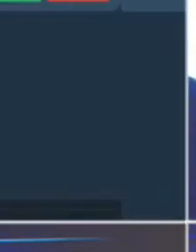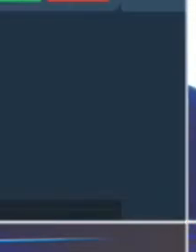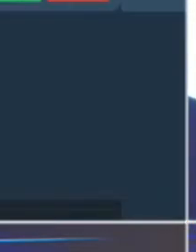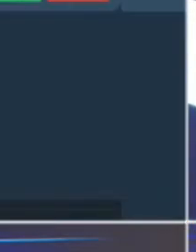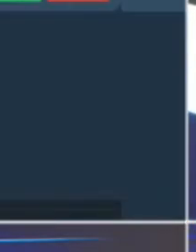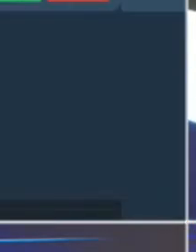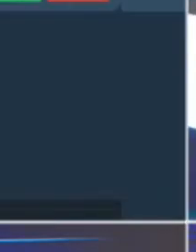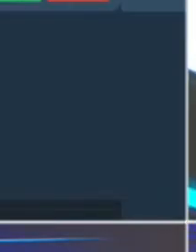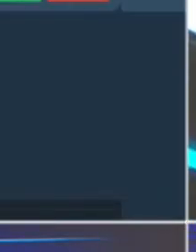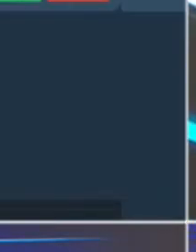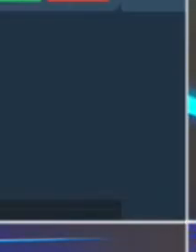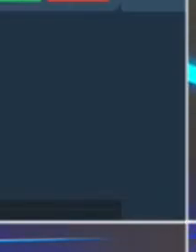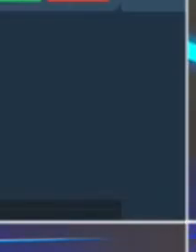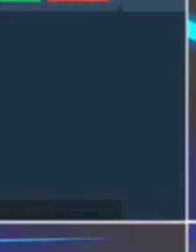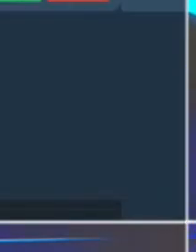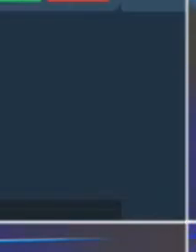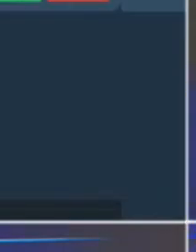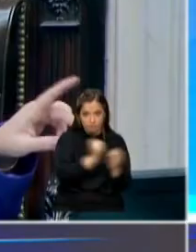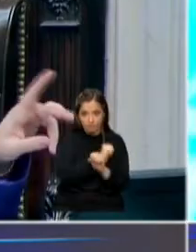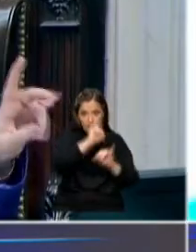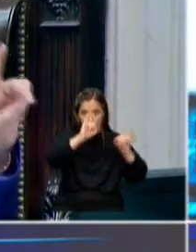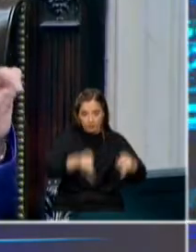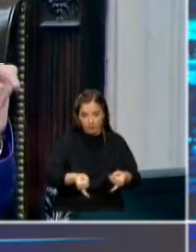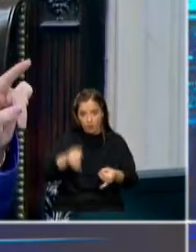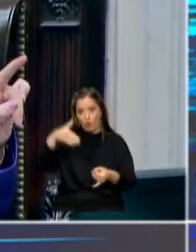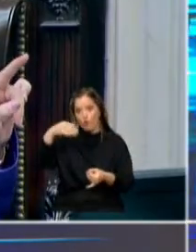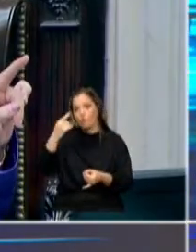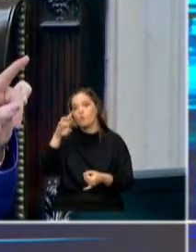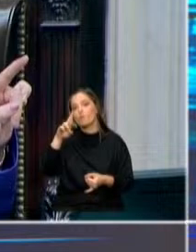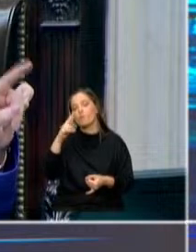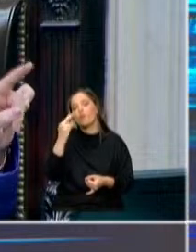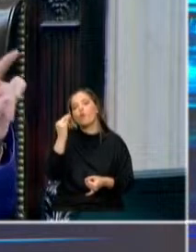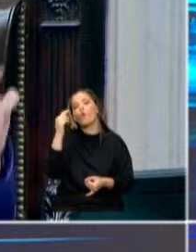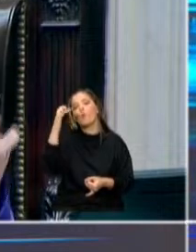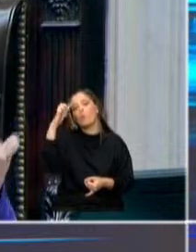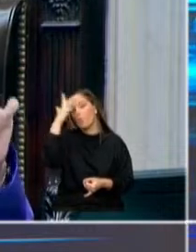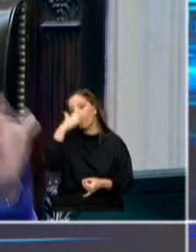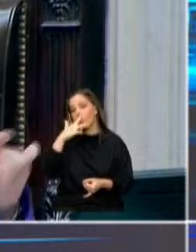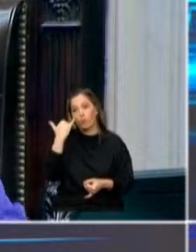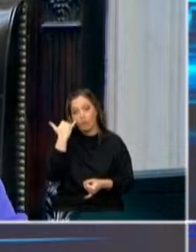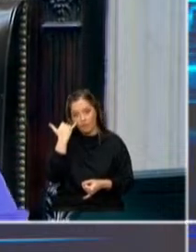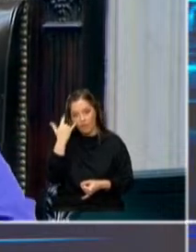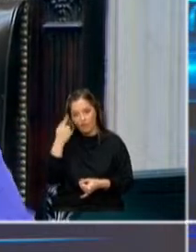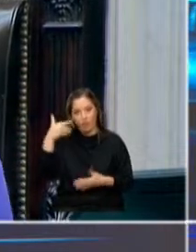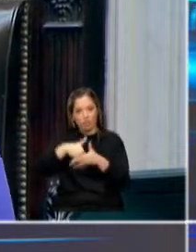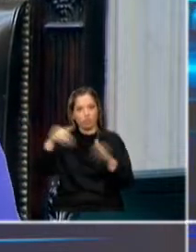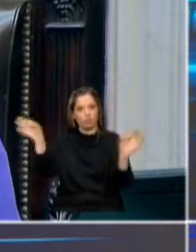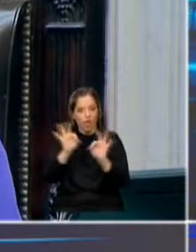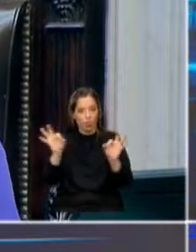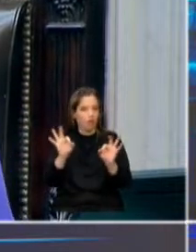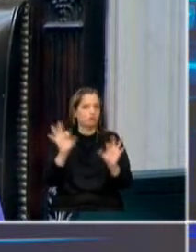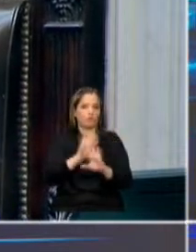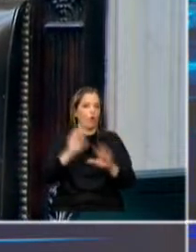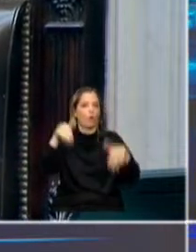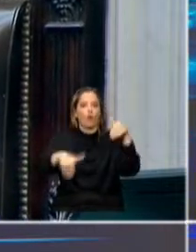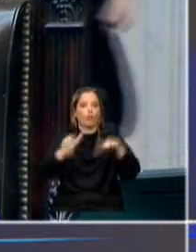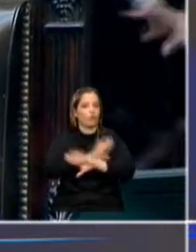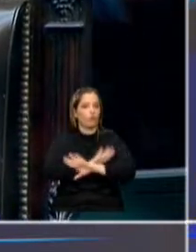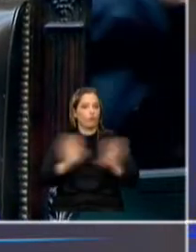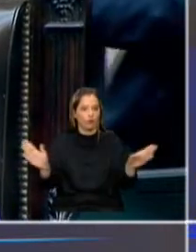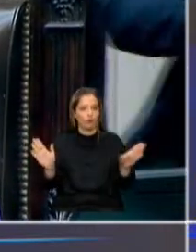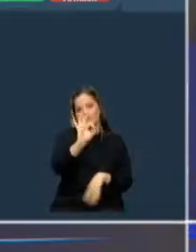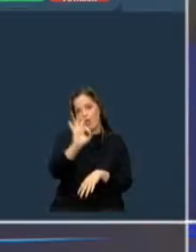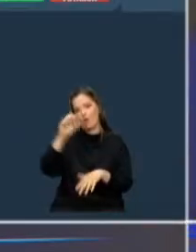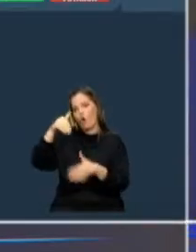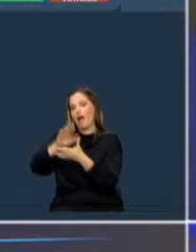¿no? Nicolás de Ana tuvo un diagnóstico errado y a partir de esa mala praxis falleció, y su familia,